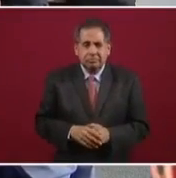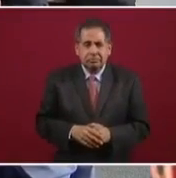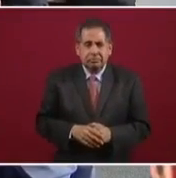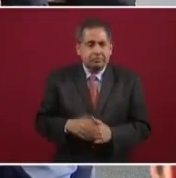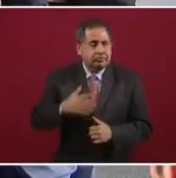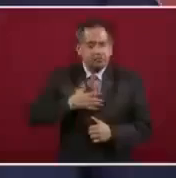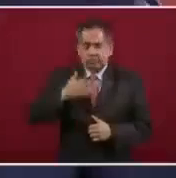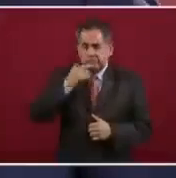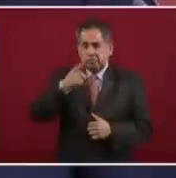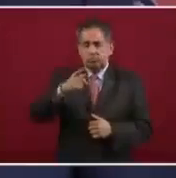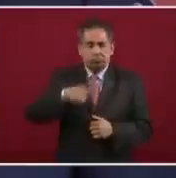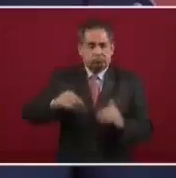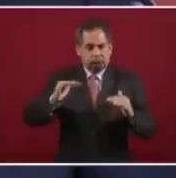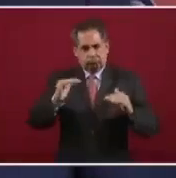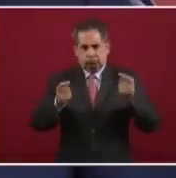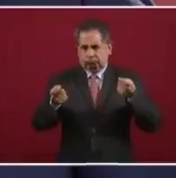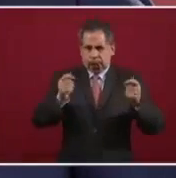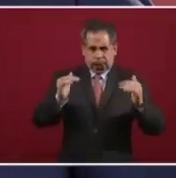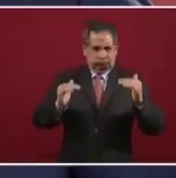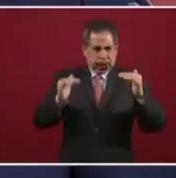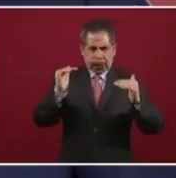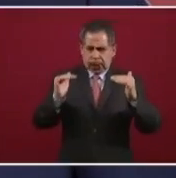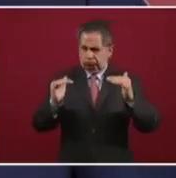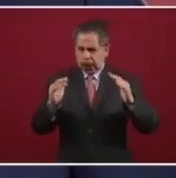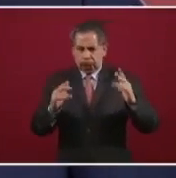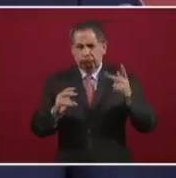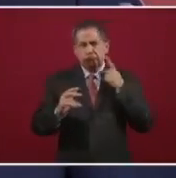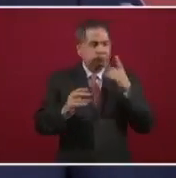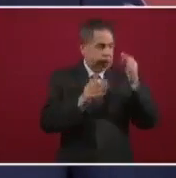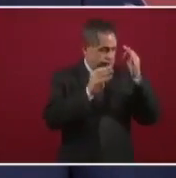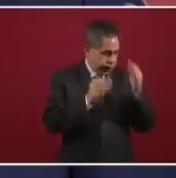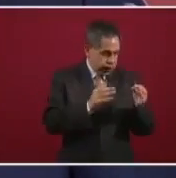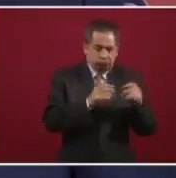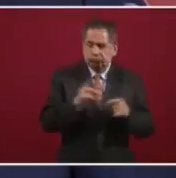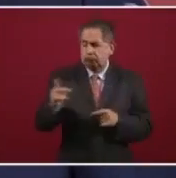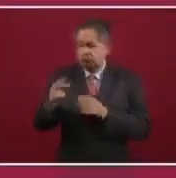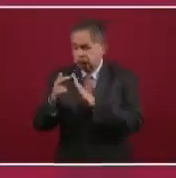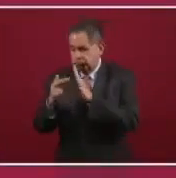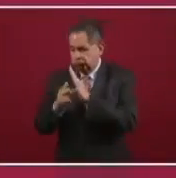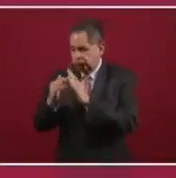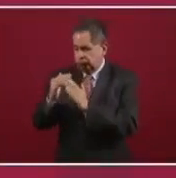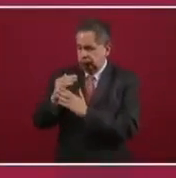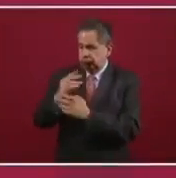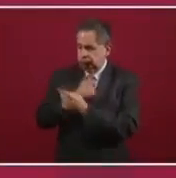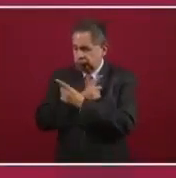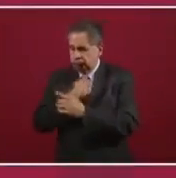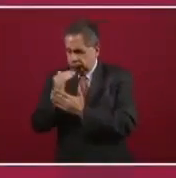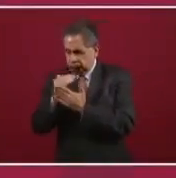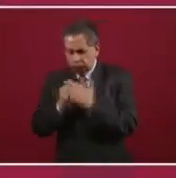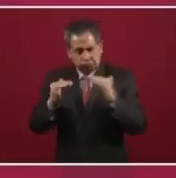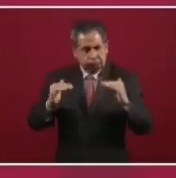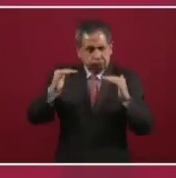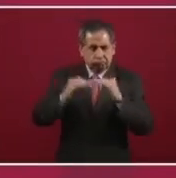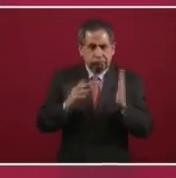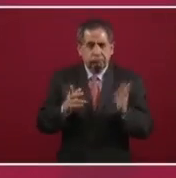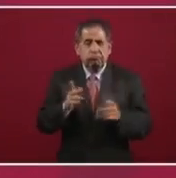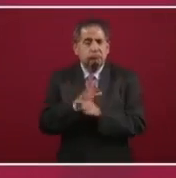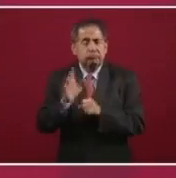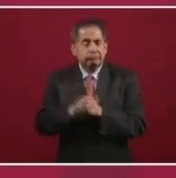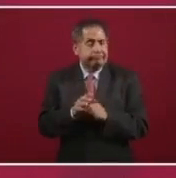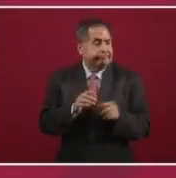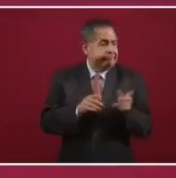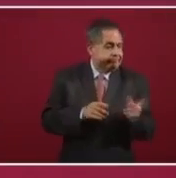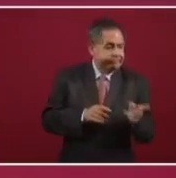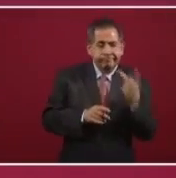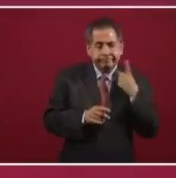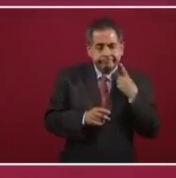Lo mejor es el equilibrio entre principios y eficacia. Pero cuando hay que decidir,